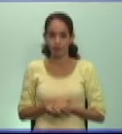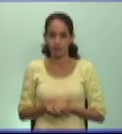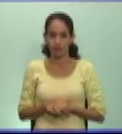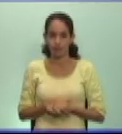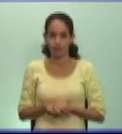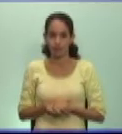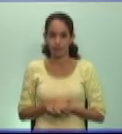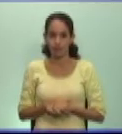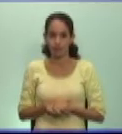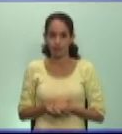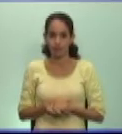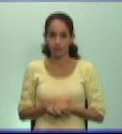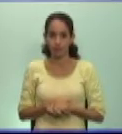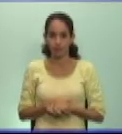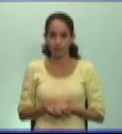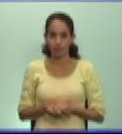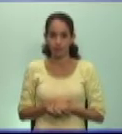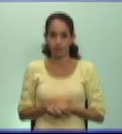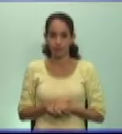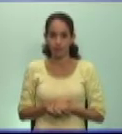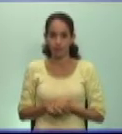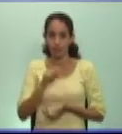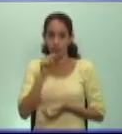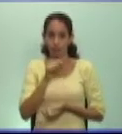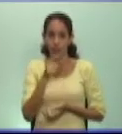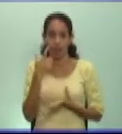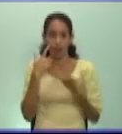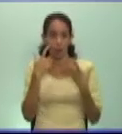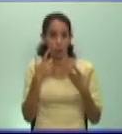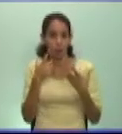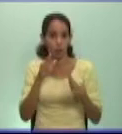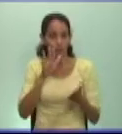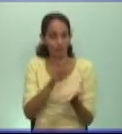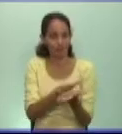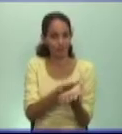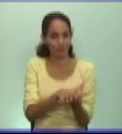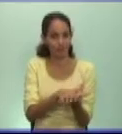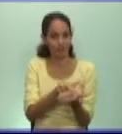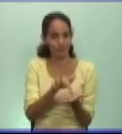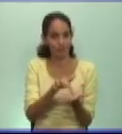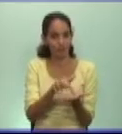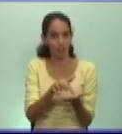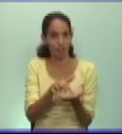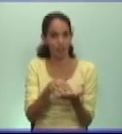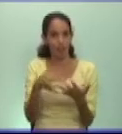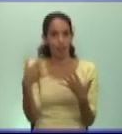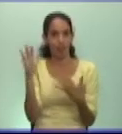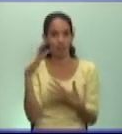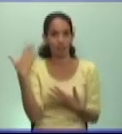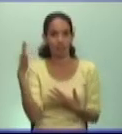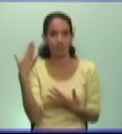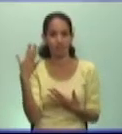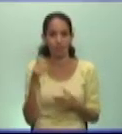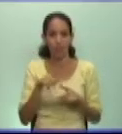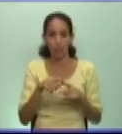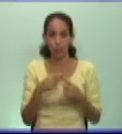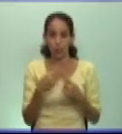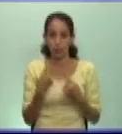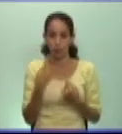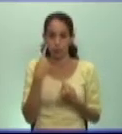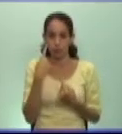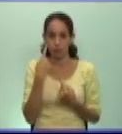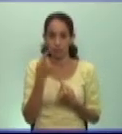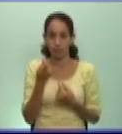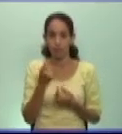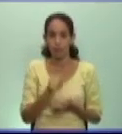modelo económico que era muy importante, mantener la dependencia de los monopolios extranjeros, sobre todo donde se ve con más fuerza cuando